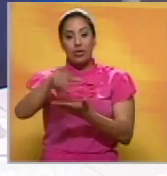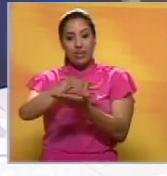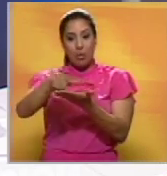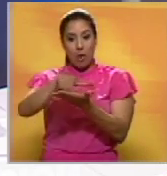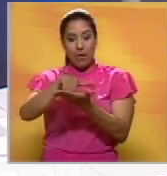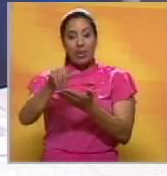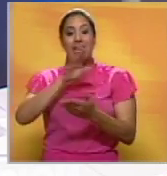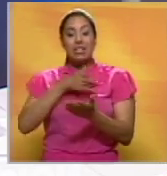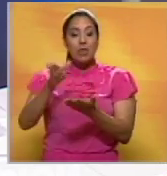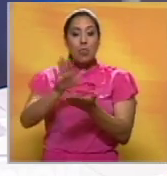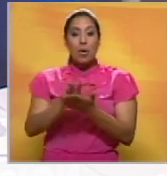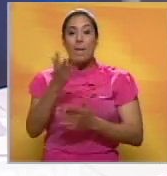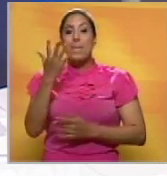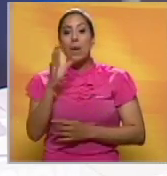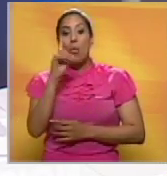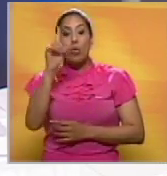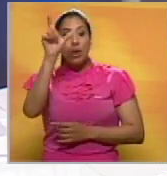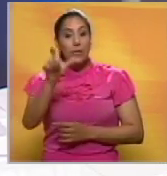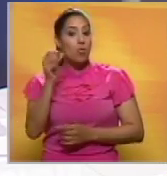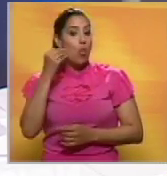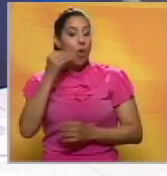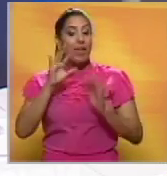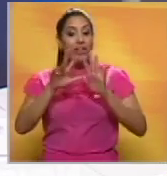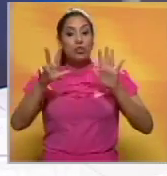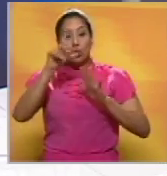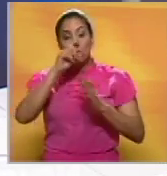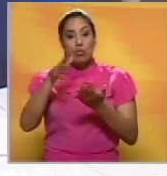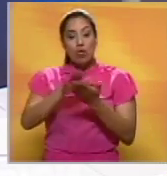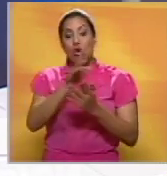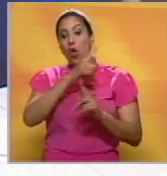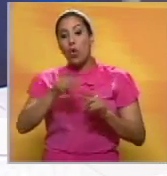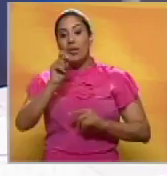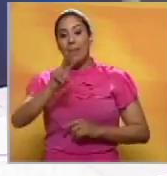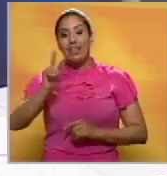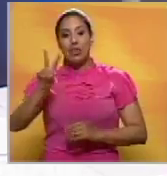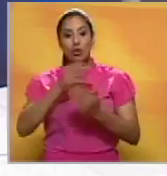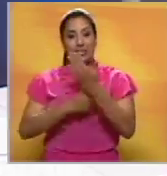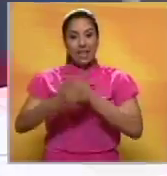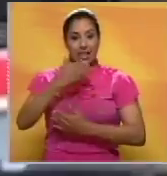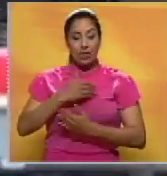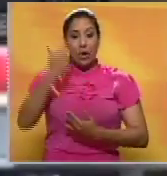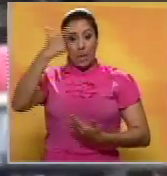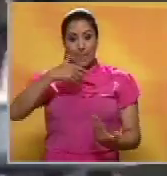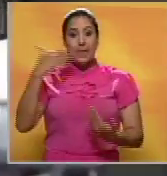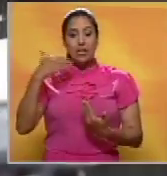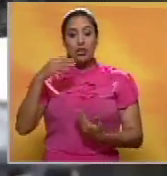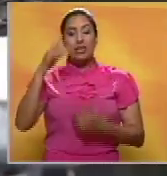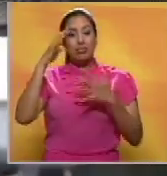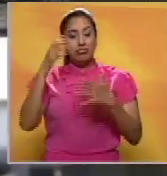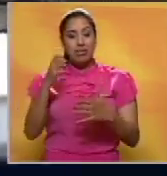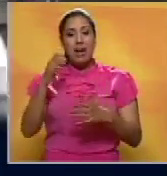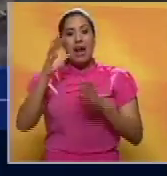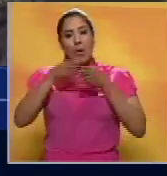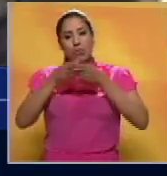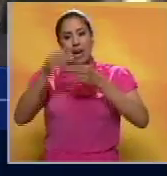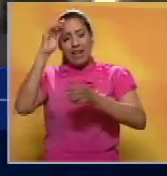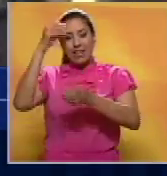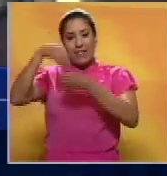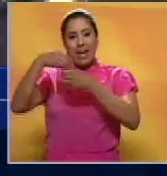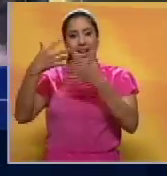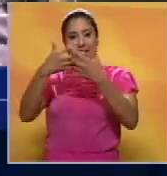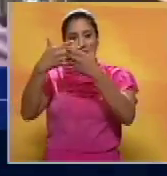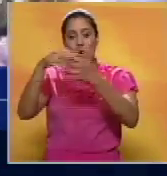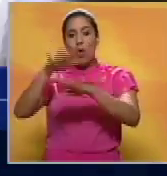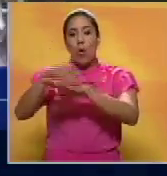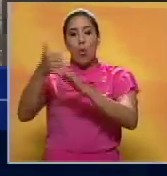Square, provocando la muerte de una joven de 18 años y 22 heridos. El sujeto, un veterano de la Marina estadounidense,